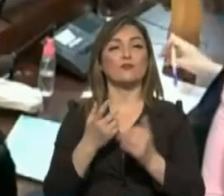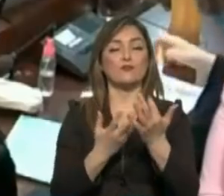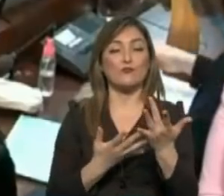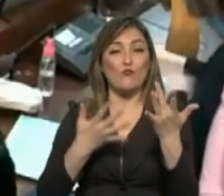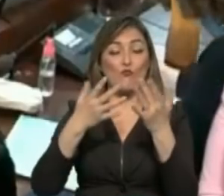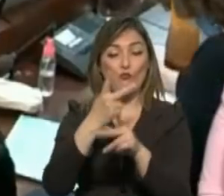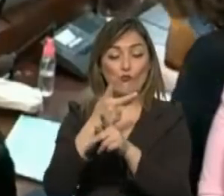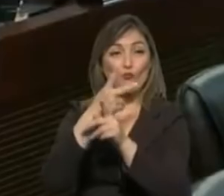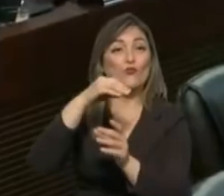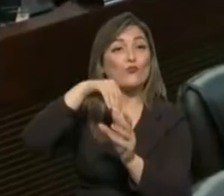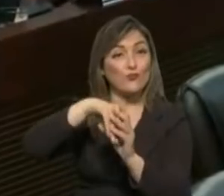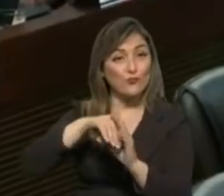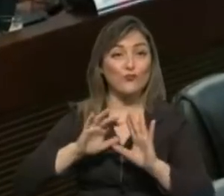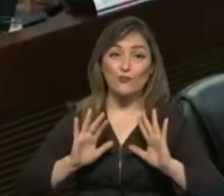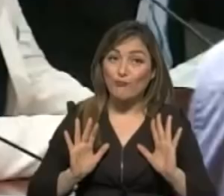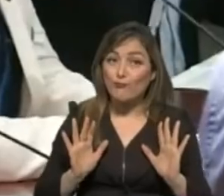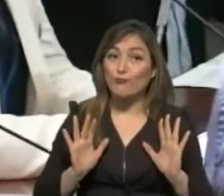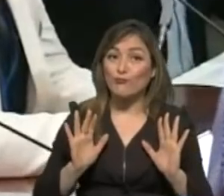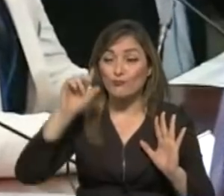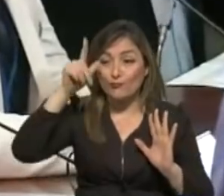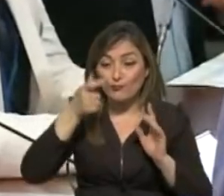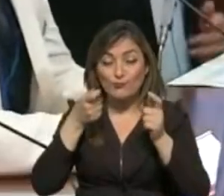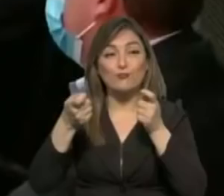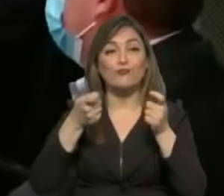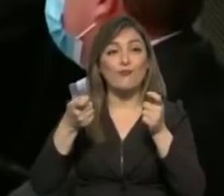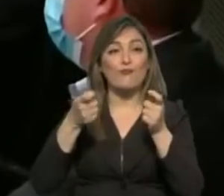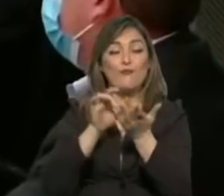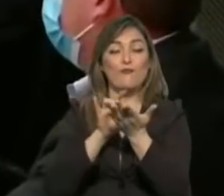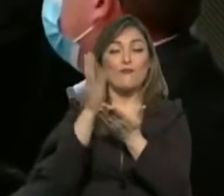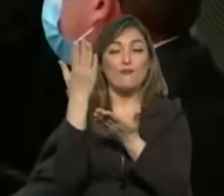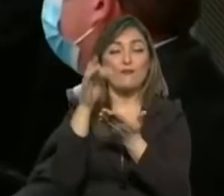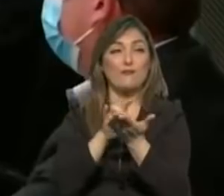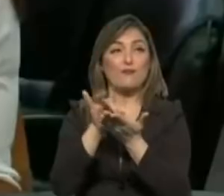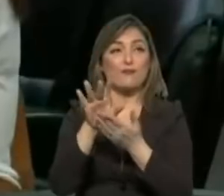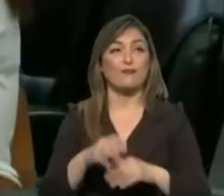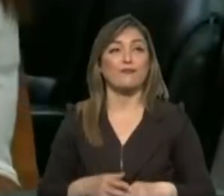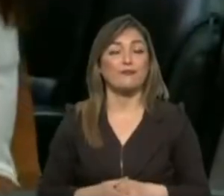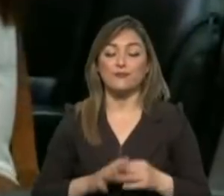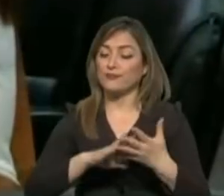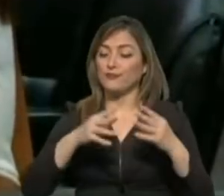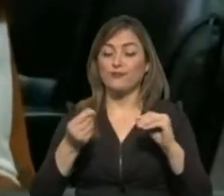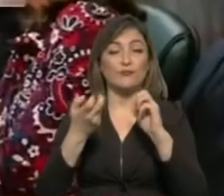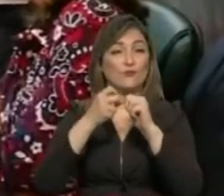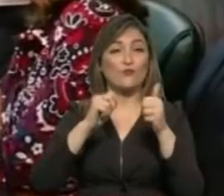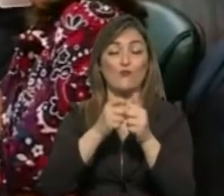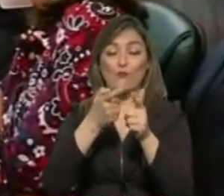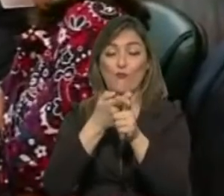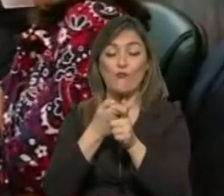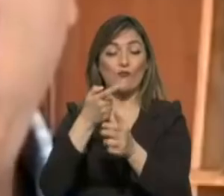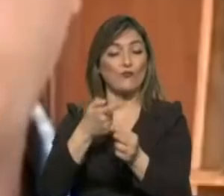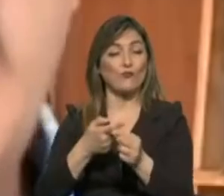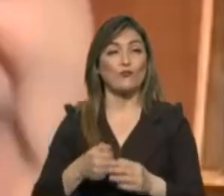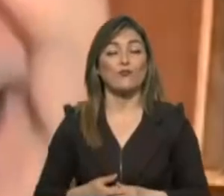que dentro del Consejo Metropolitano haya gobernanza luego de la remoción de Yunda para que se resuelvan los problemas urgentes de